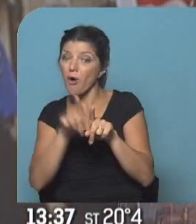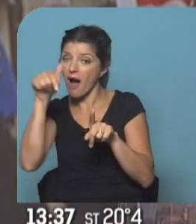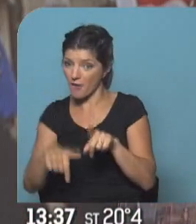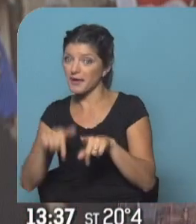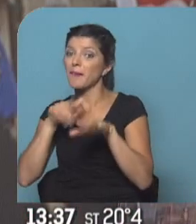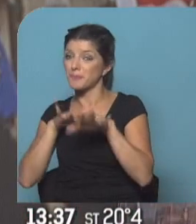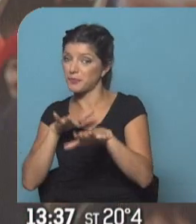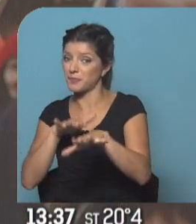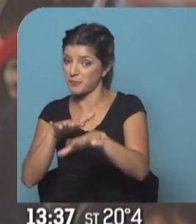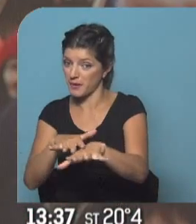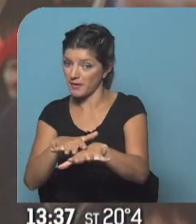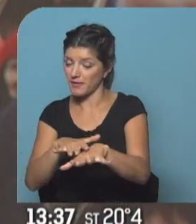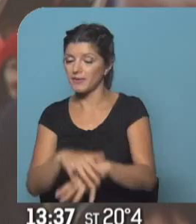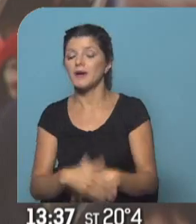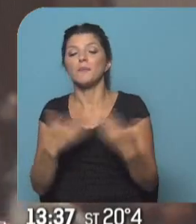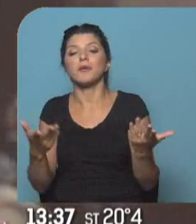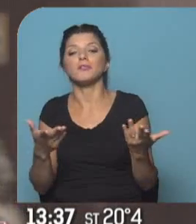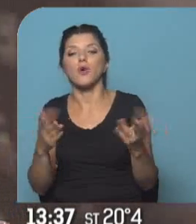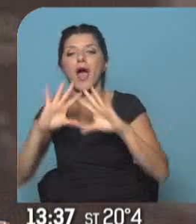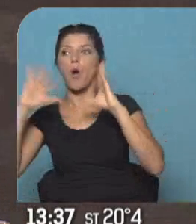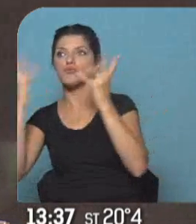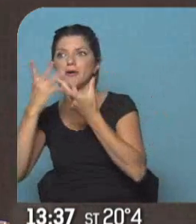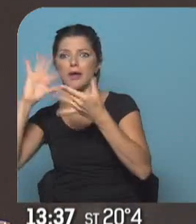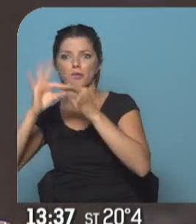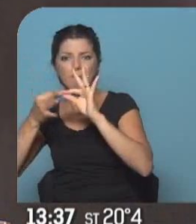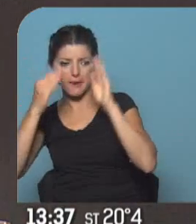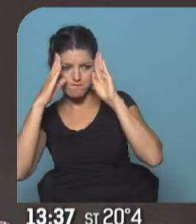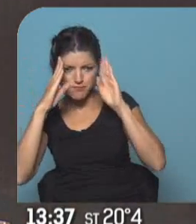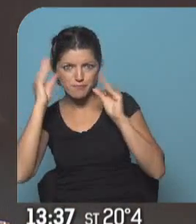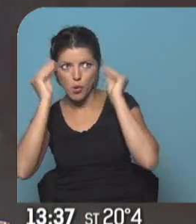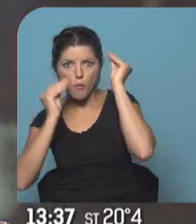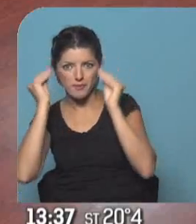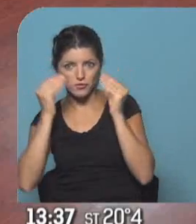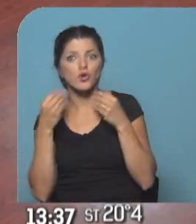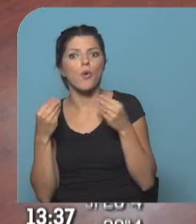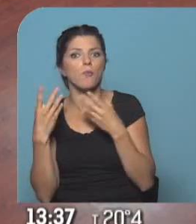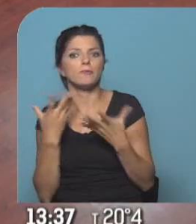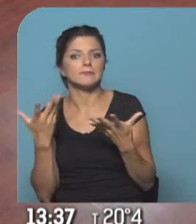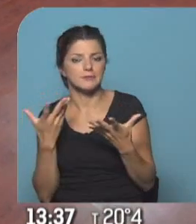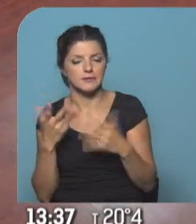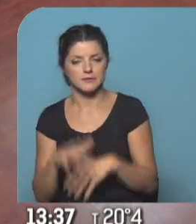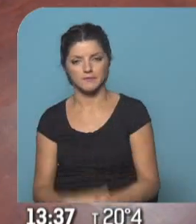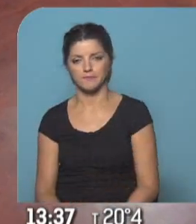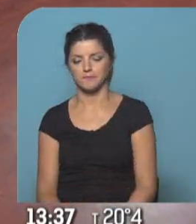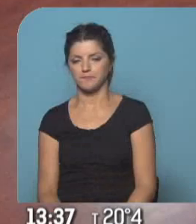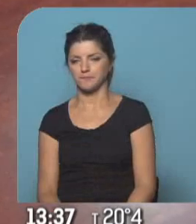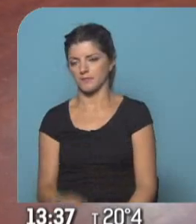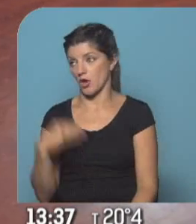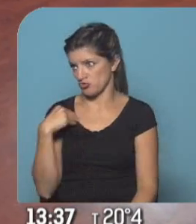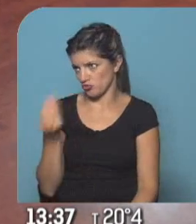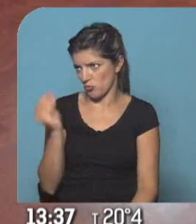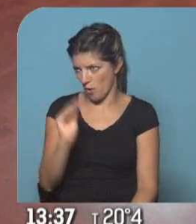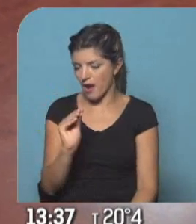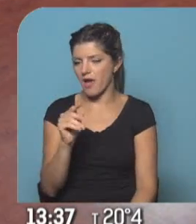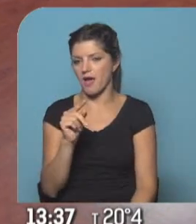calle. Por eso el tema es cómo lo ve la Unión Europea o qué puede llegar a ser la Unión Europea. Claro, yo le agregaría un capítulo a